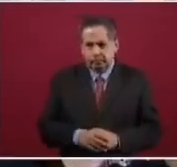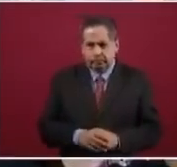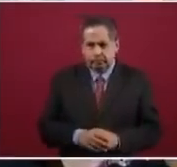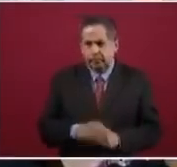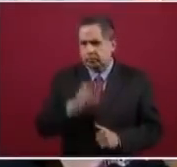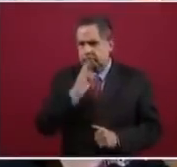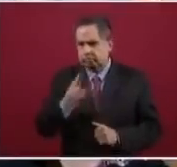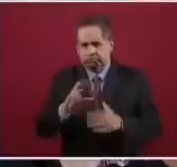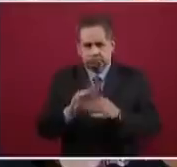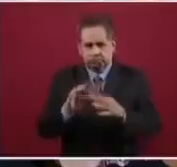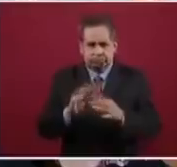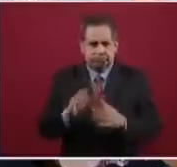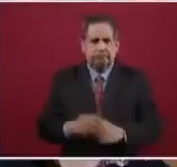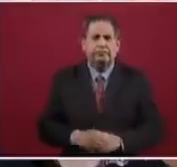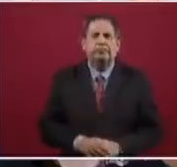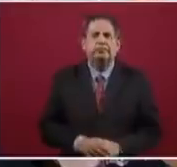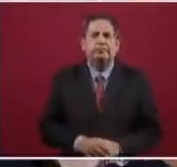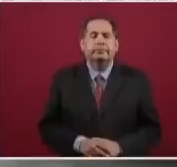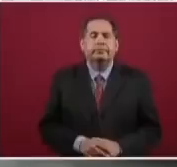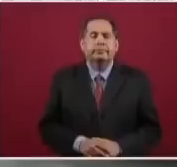y responde a esas 3